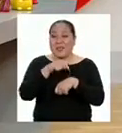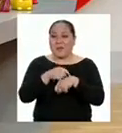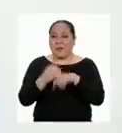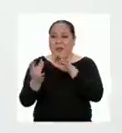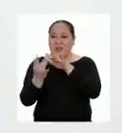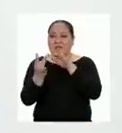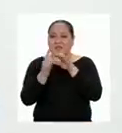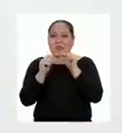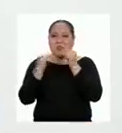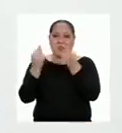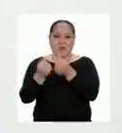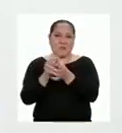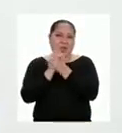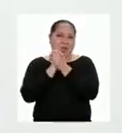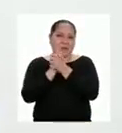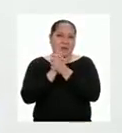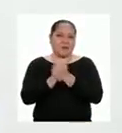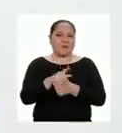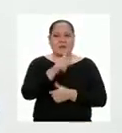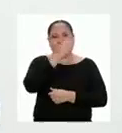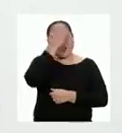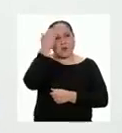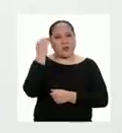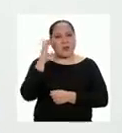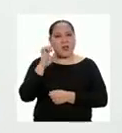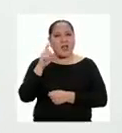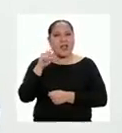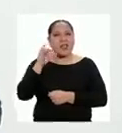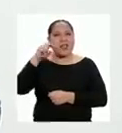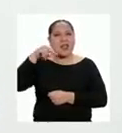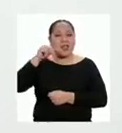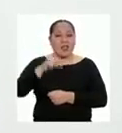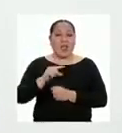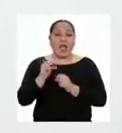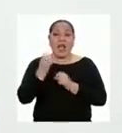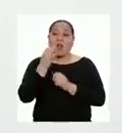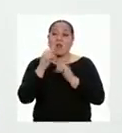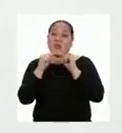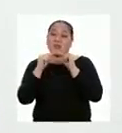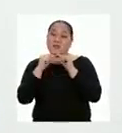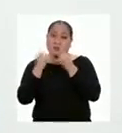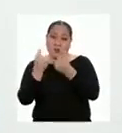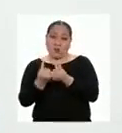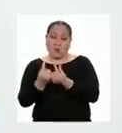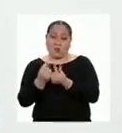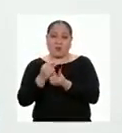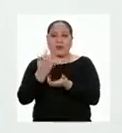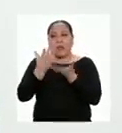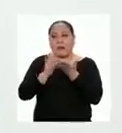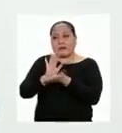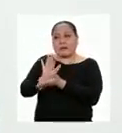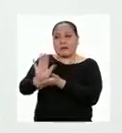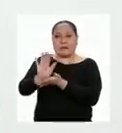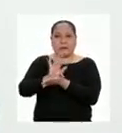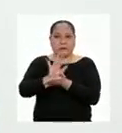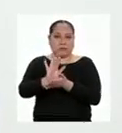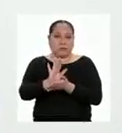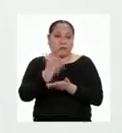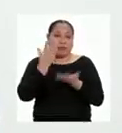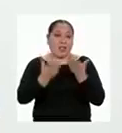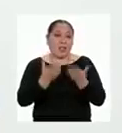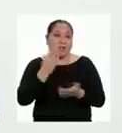de amigos y amigas. No nos olvidemos de Eliana. A veces en los grupos se puede generar situaciones de rechazo y, quién